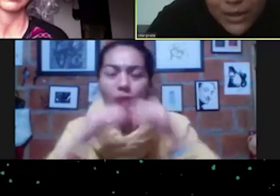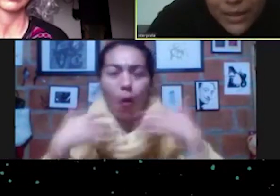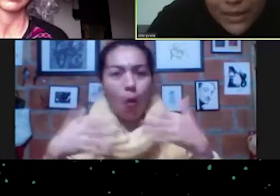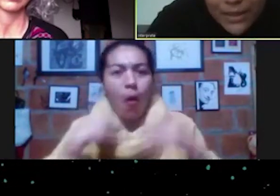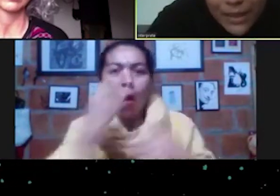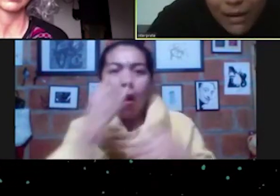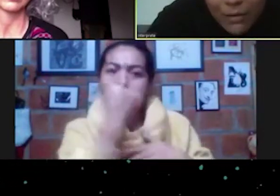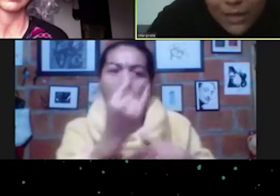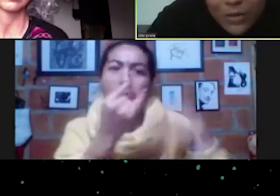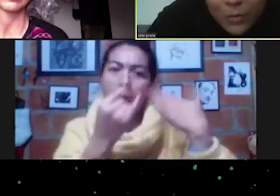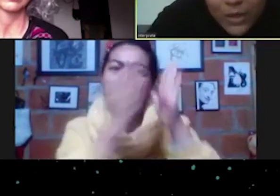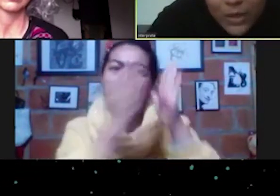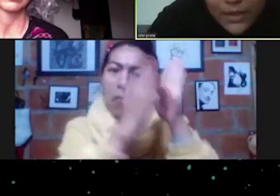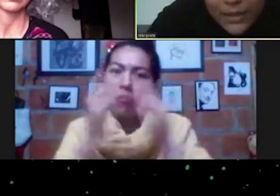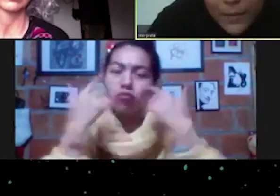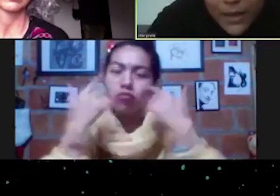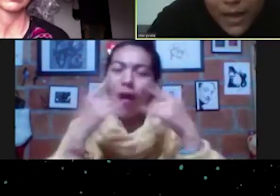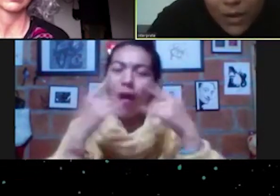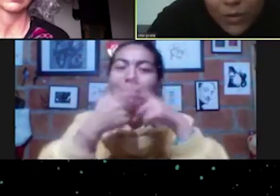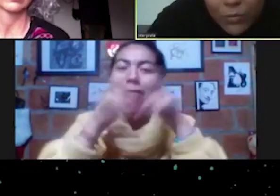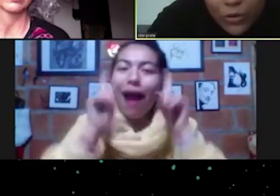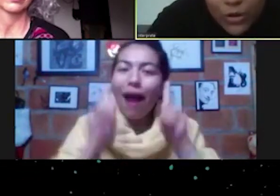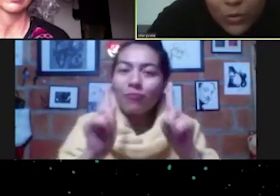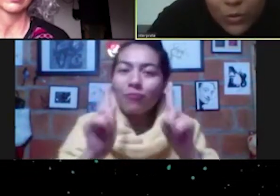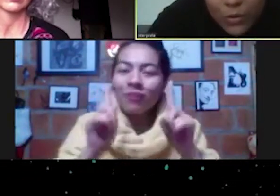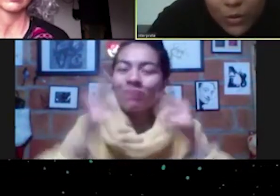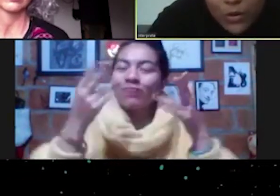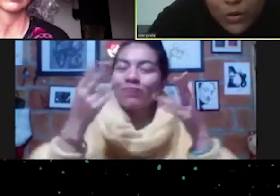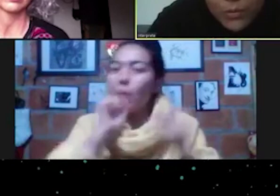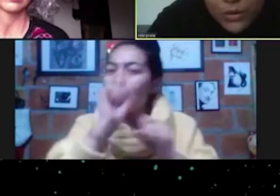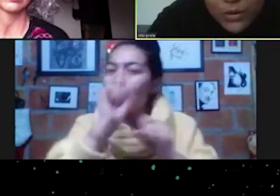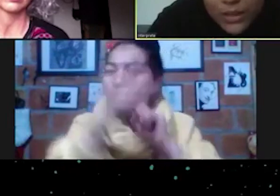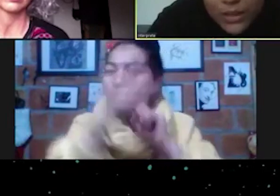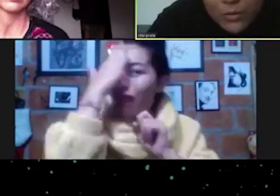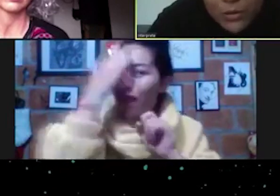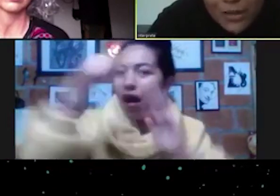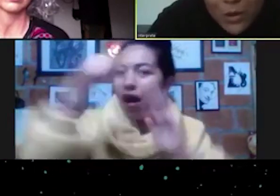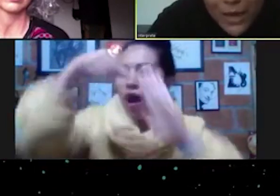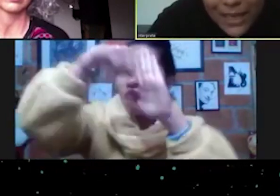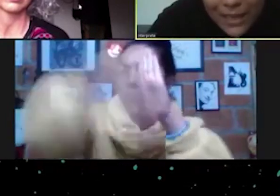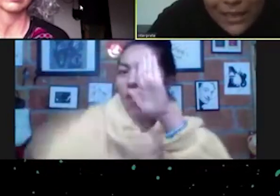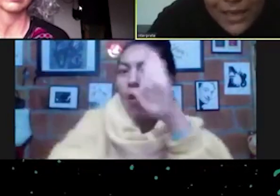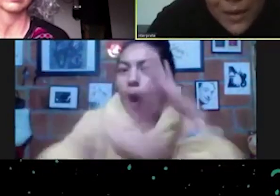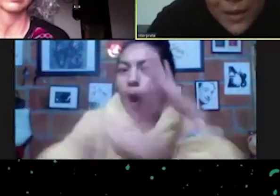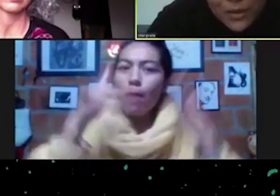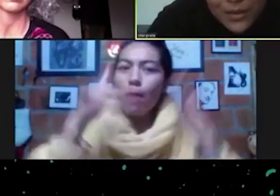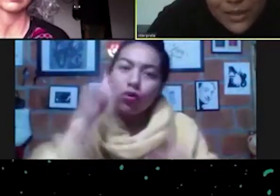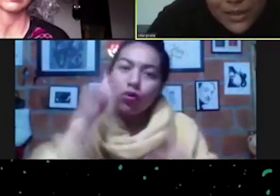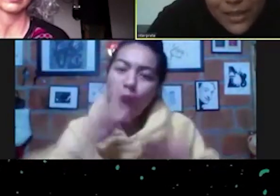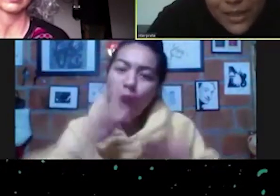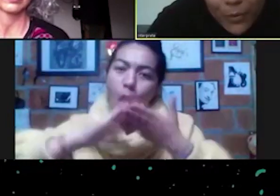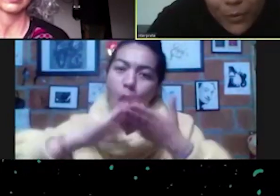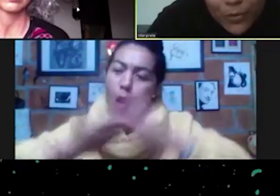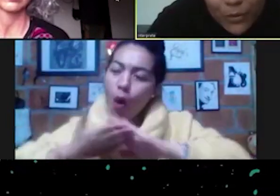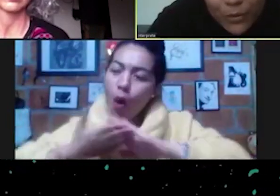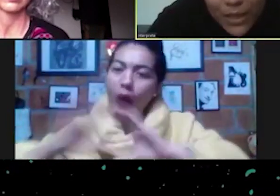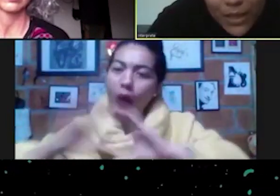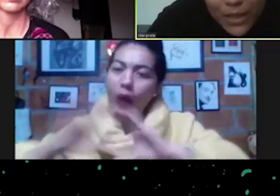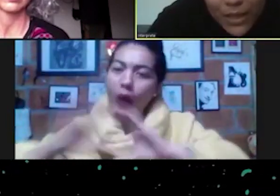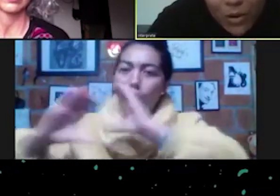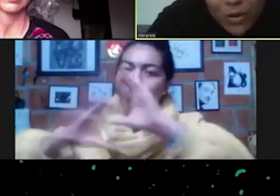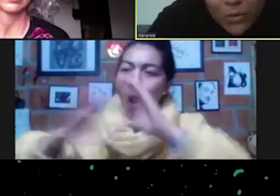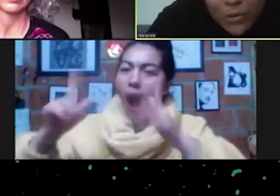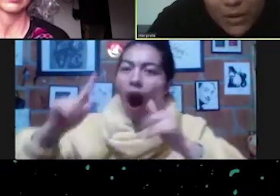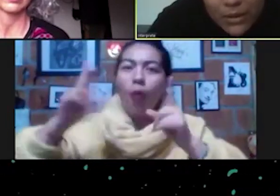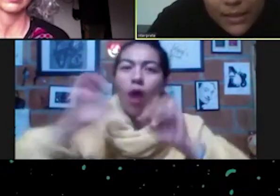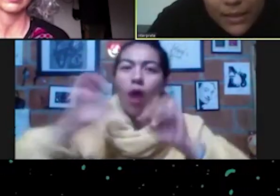trabajo con las comunidades y también hago mucho dibujo con puntillismo, lo que es acuarela, pero entonces quisiera como saber a profundidad cómo hace